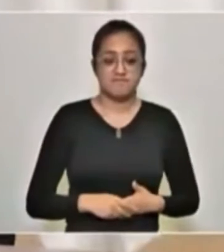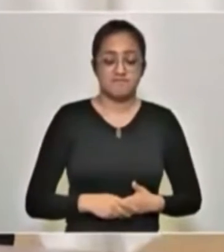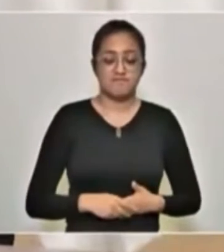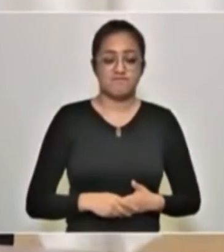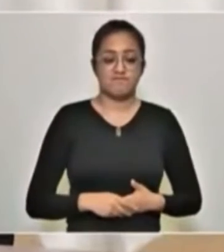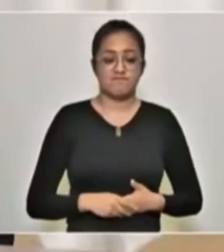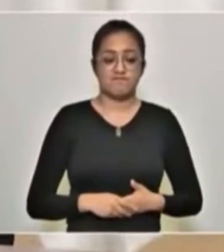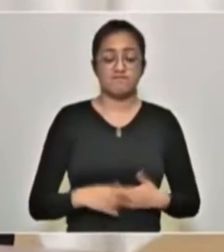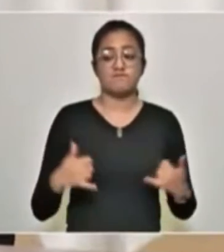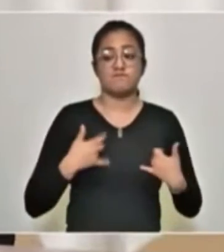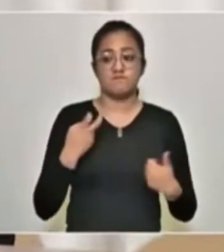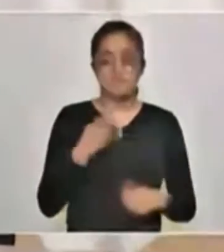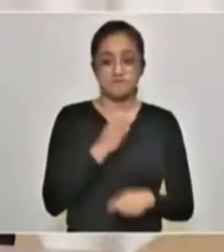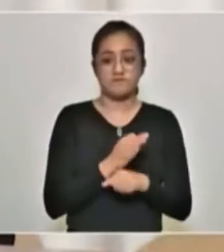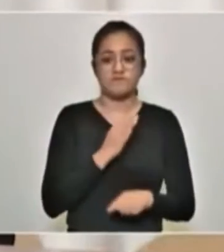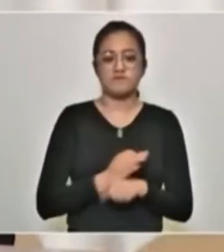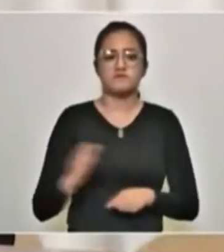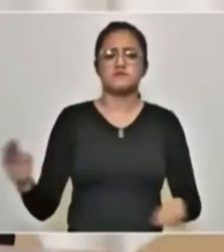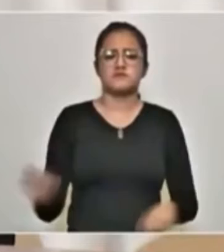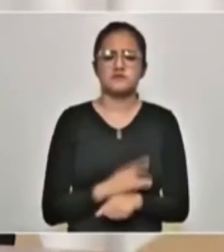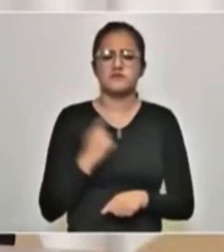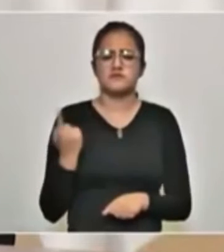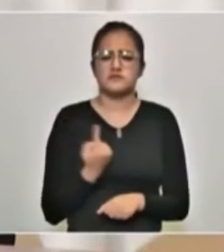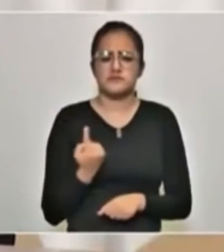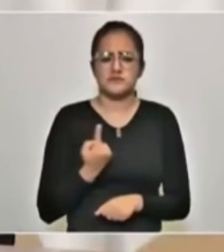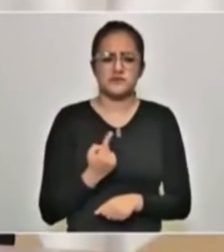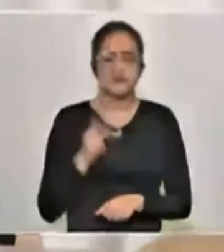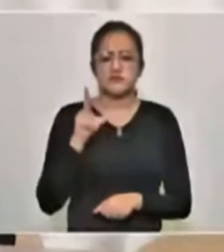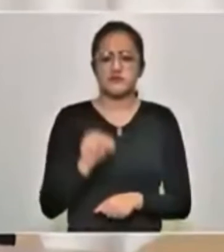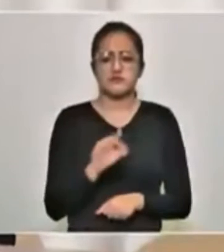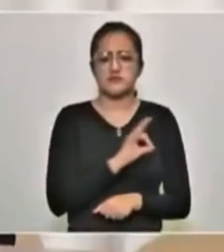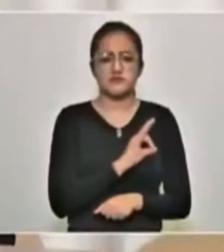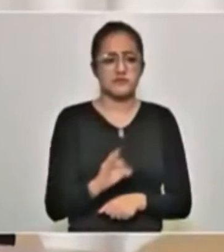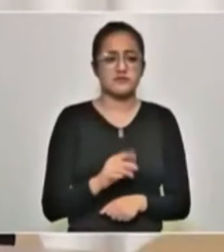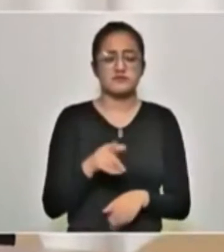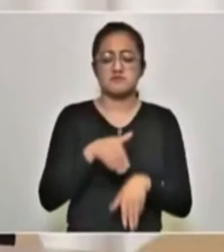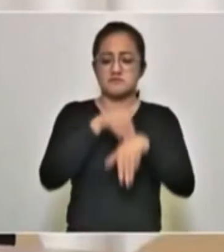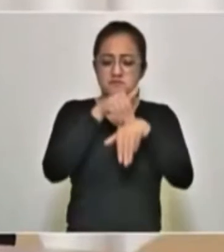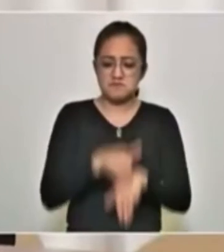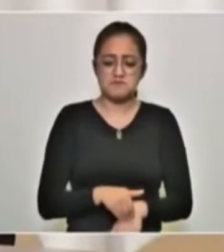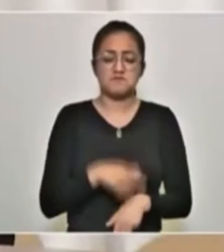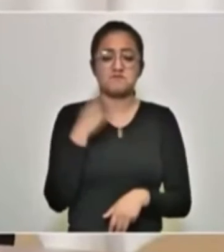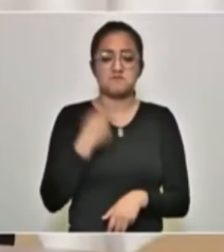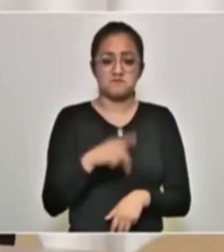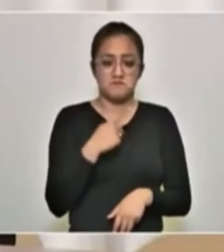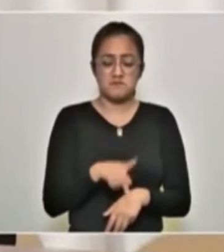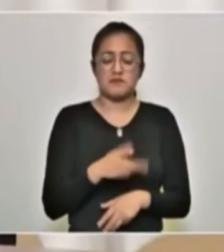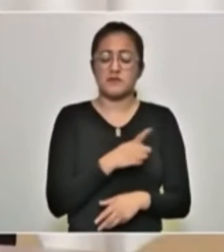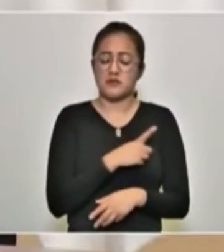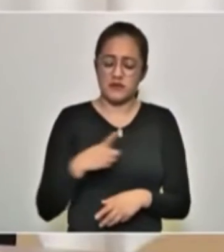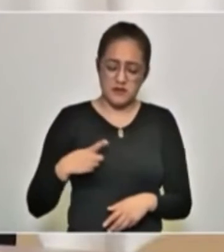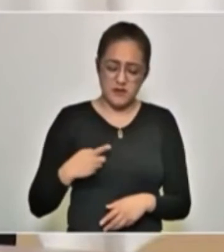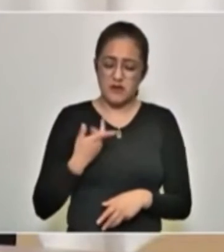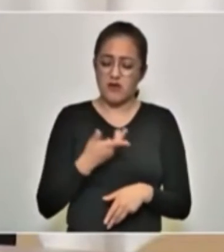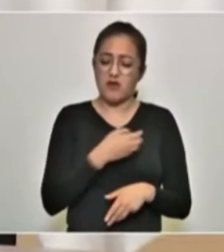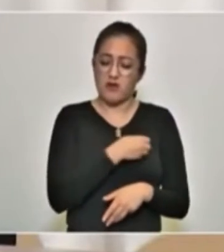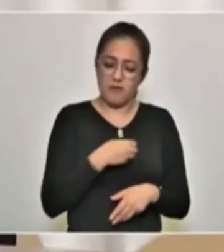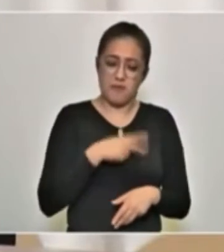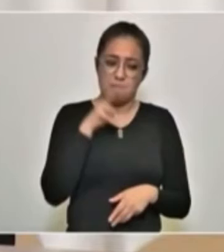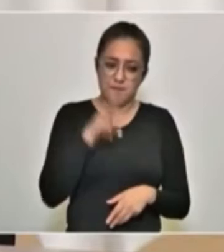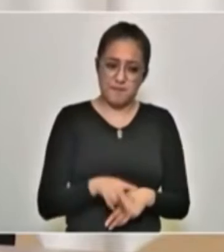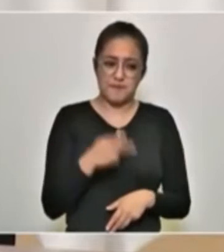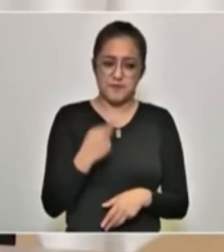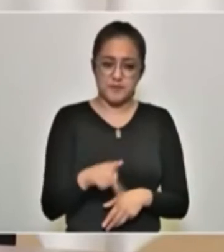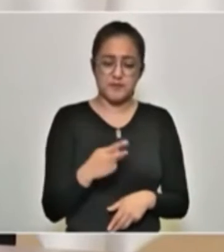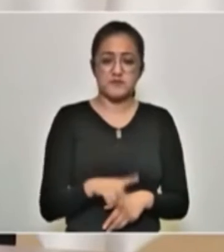Los jóvenes, y eso porque no se ha podido disciplinar su comportamiento.